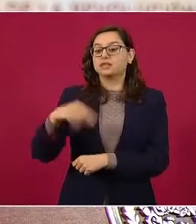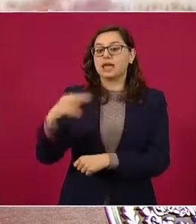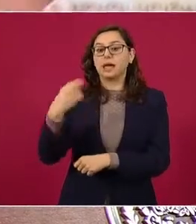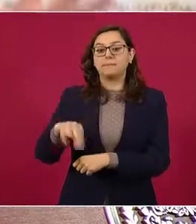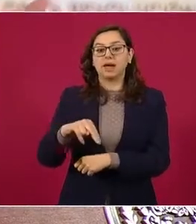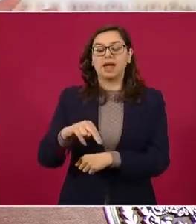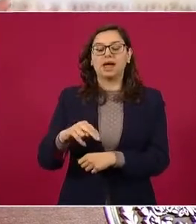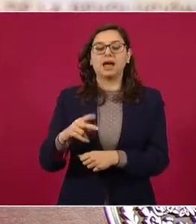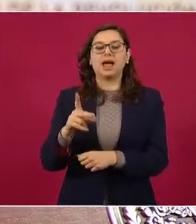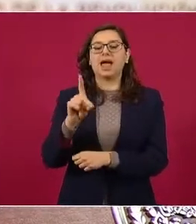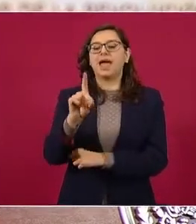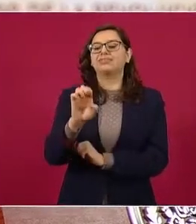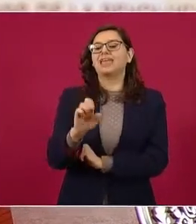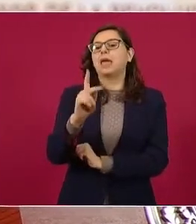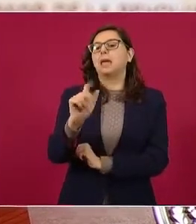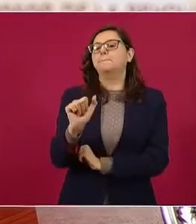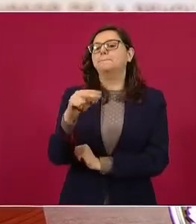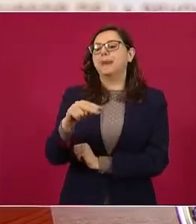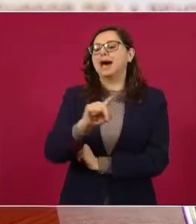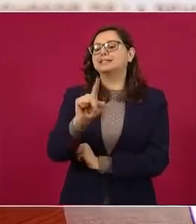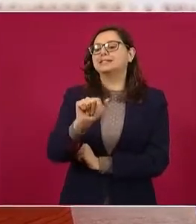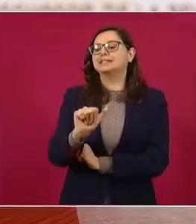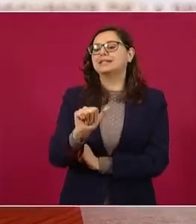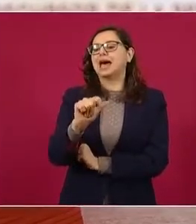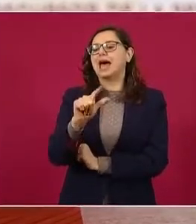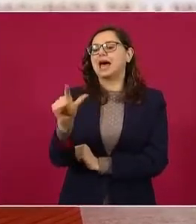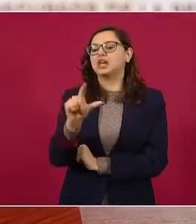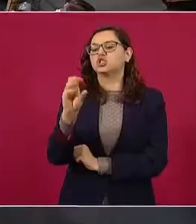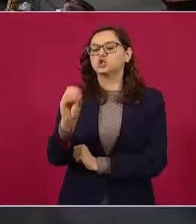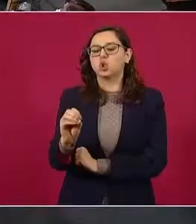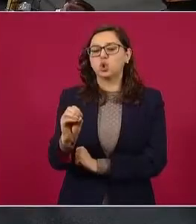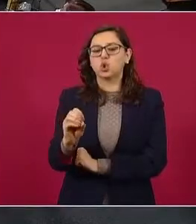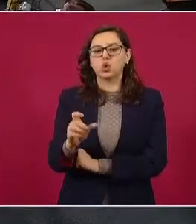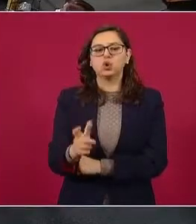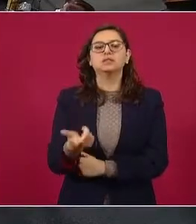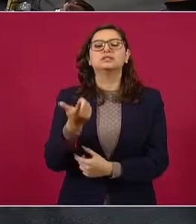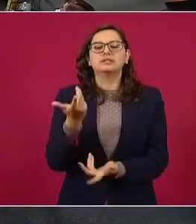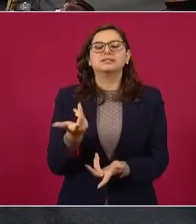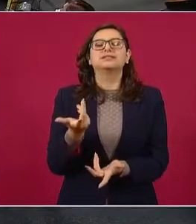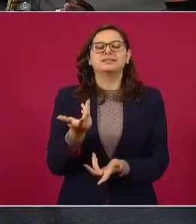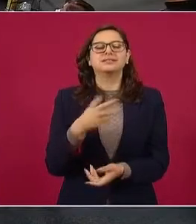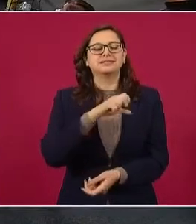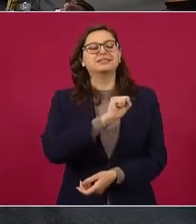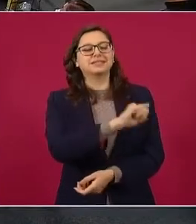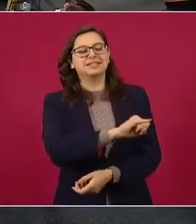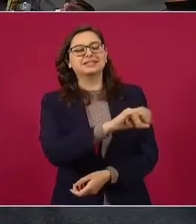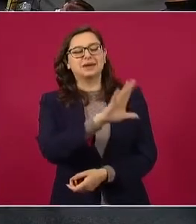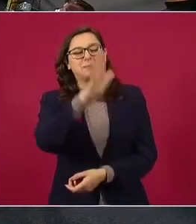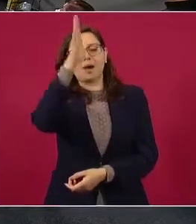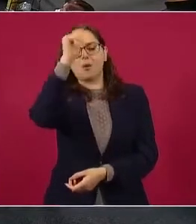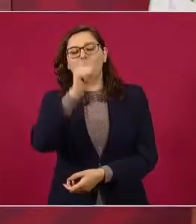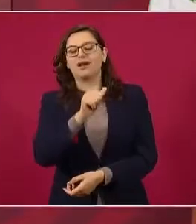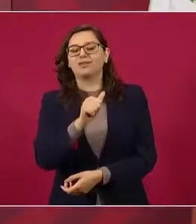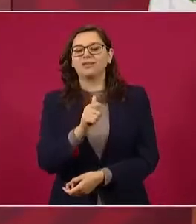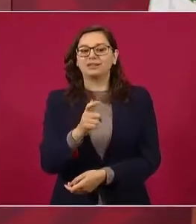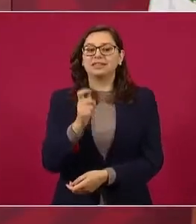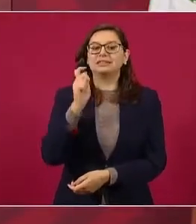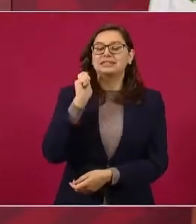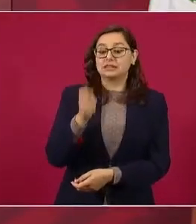Porque supuestamente para justificar la privatización empezaron a